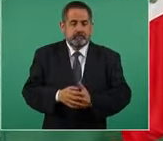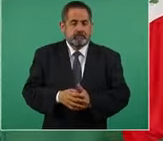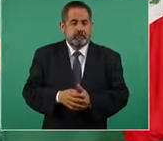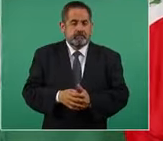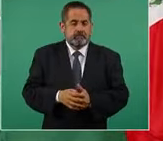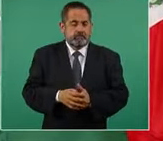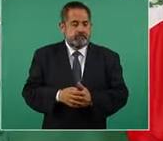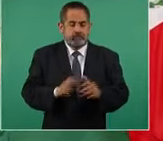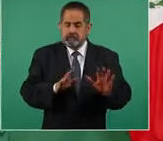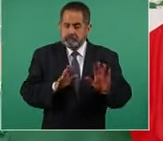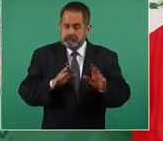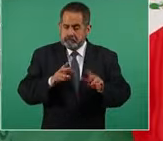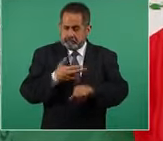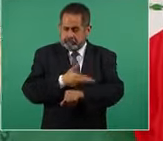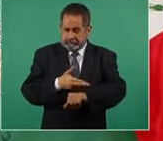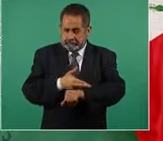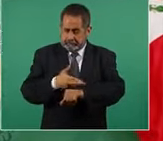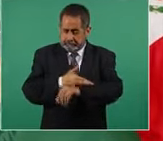y se pudo